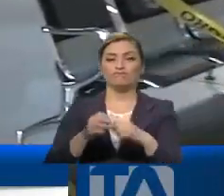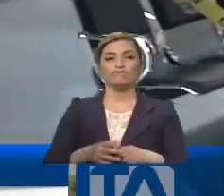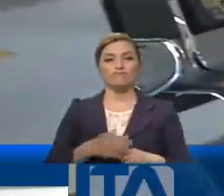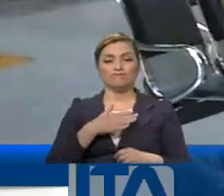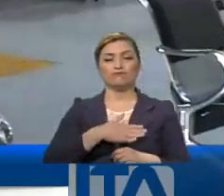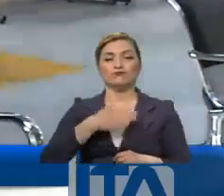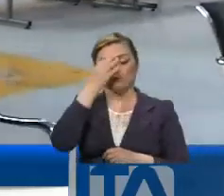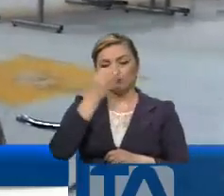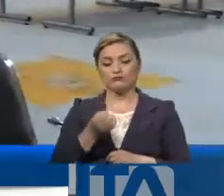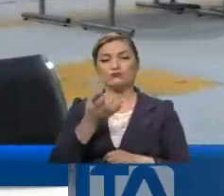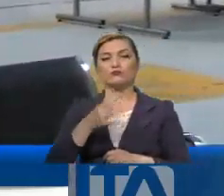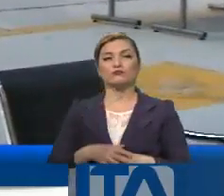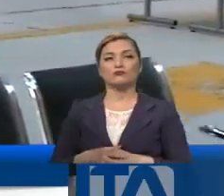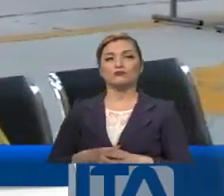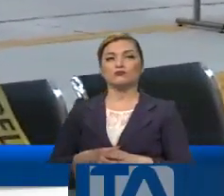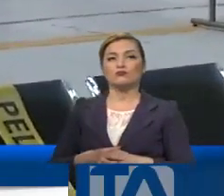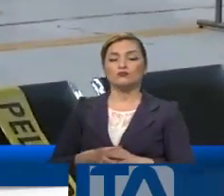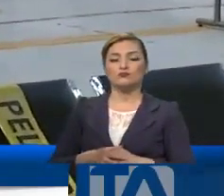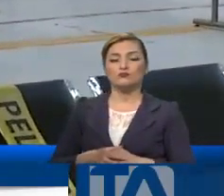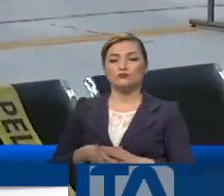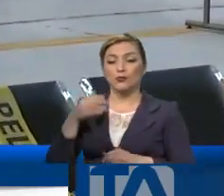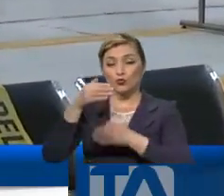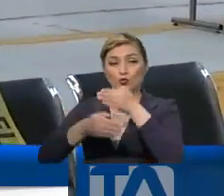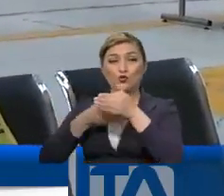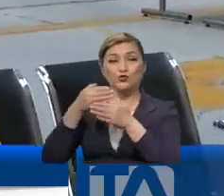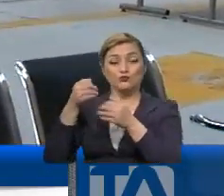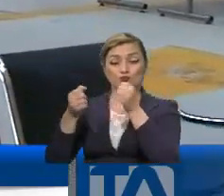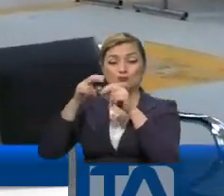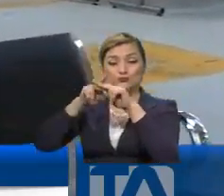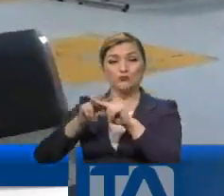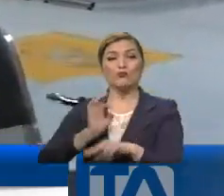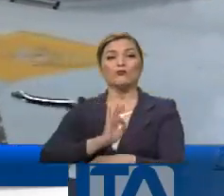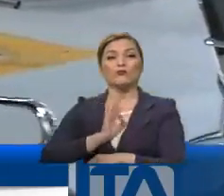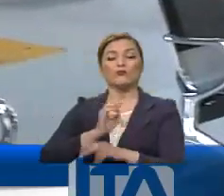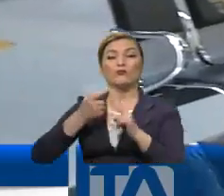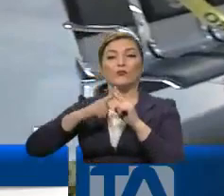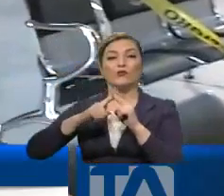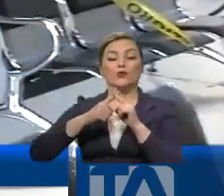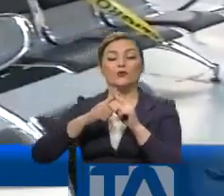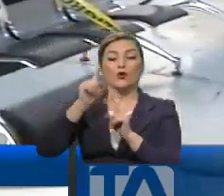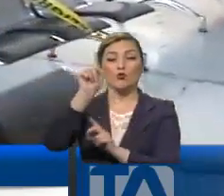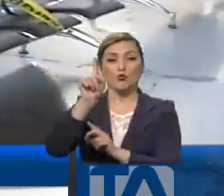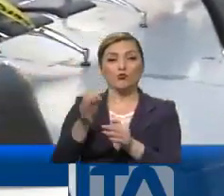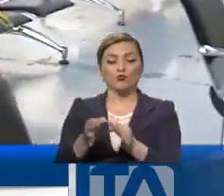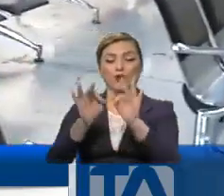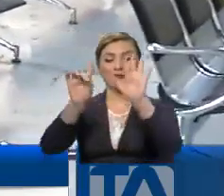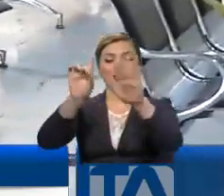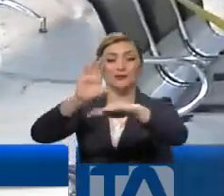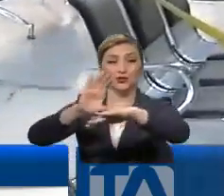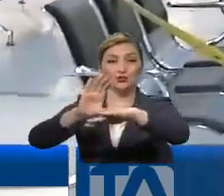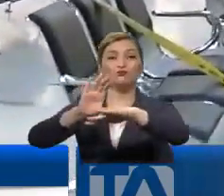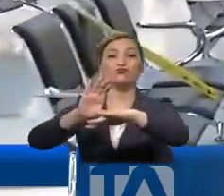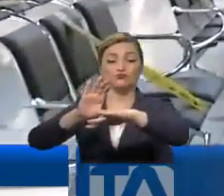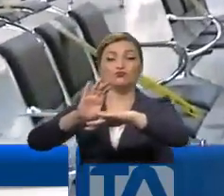favor. Muy buenos días. El proceso de revisión técnica vehicular y matriculación inicia el 1 de febrero en los 6 centros que tenemos